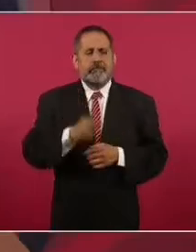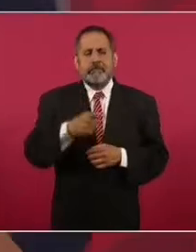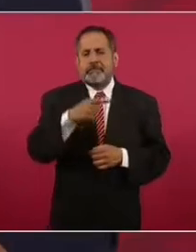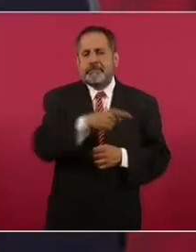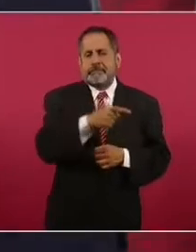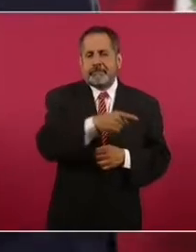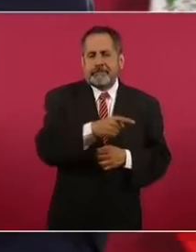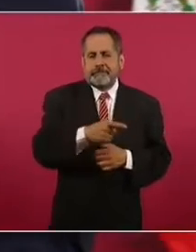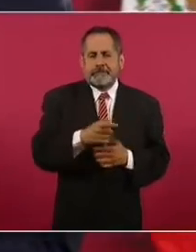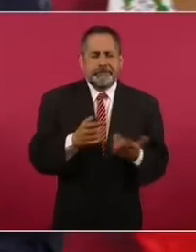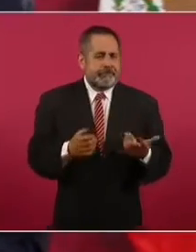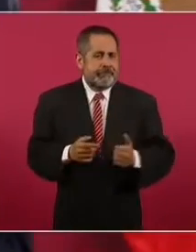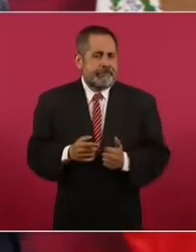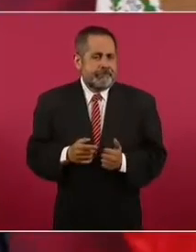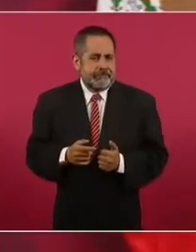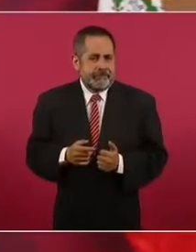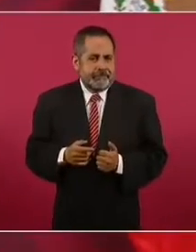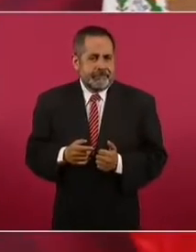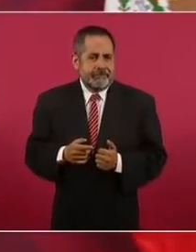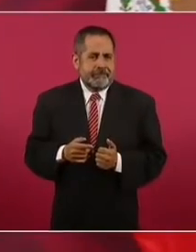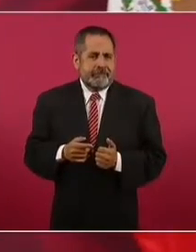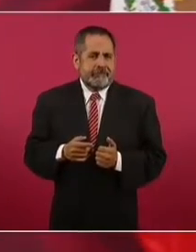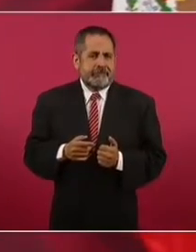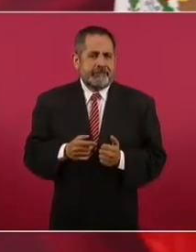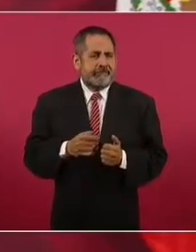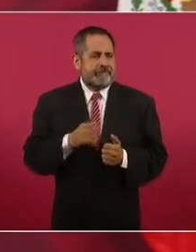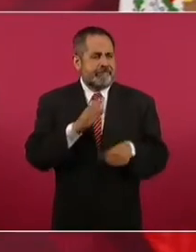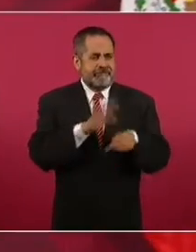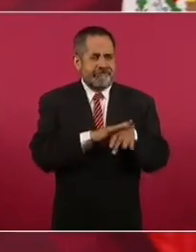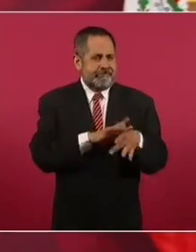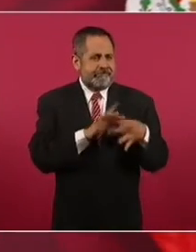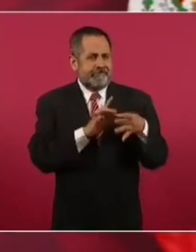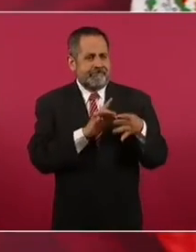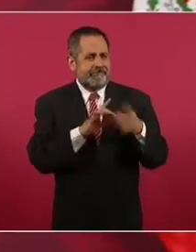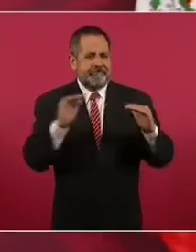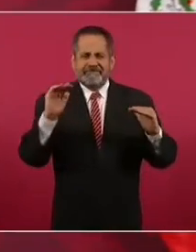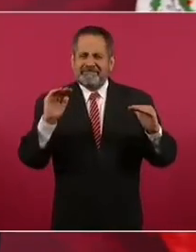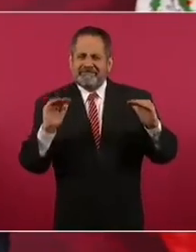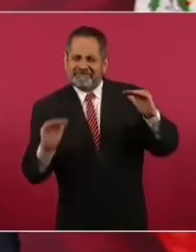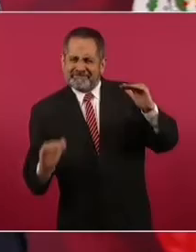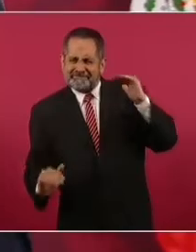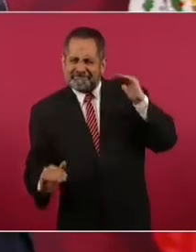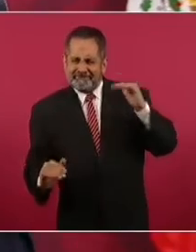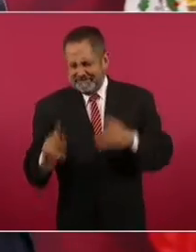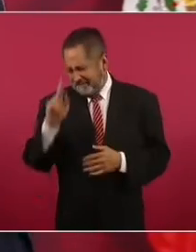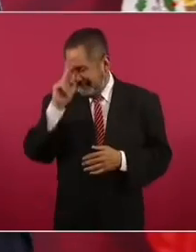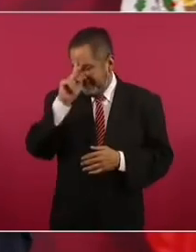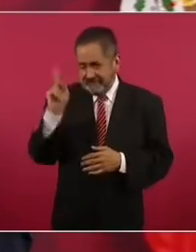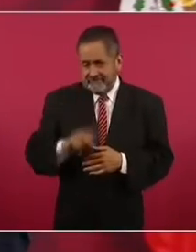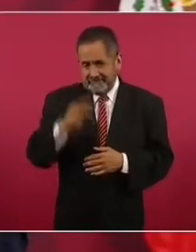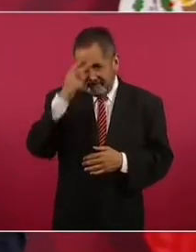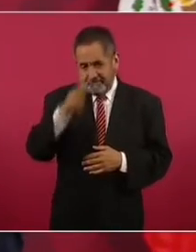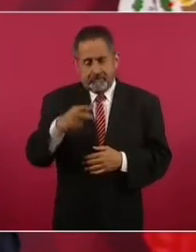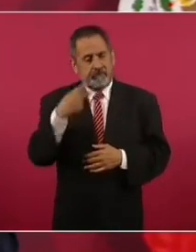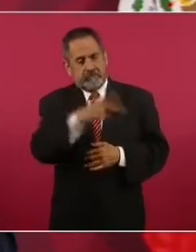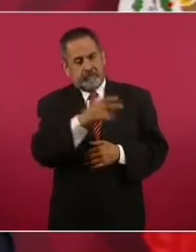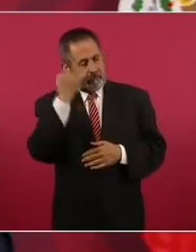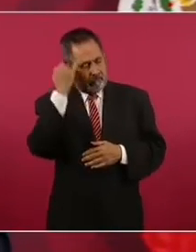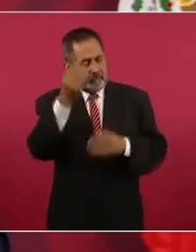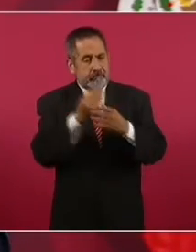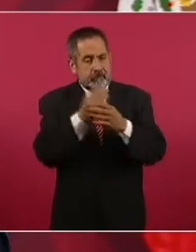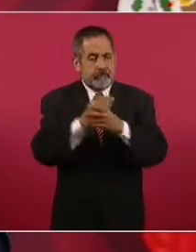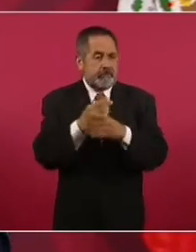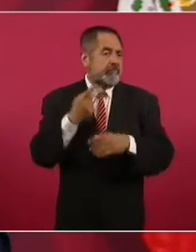cómo se ahondaron, se profundizaron las desigualdades con